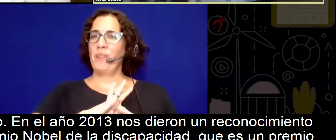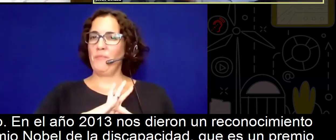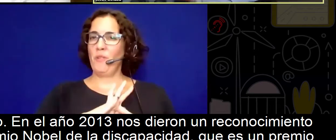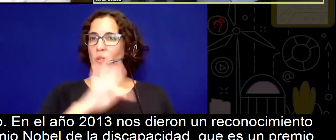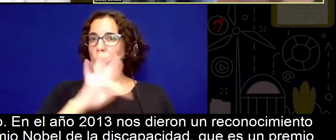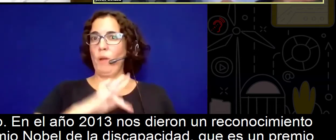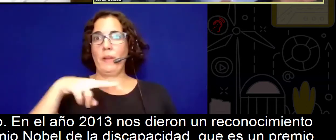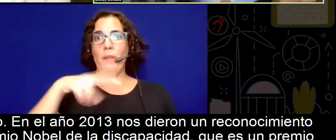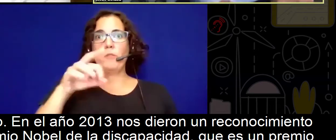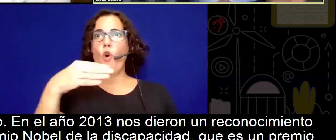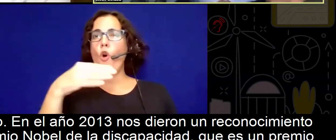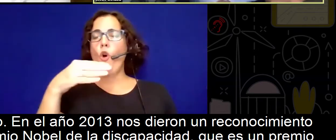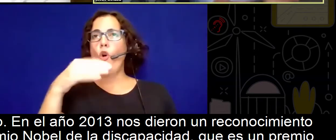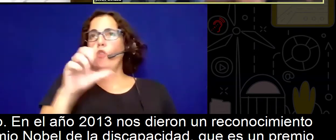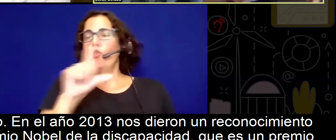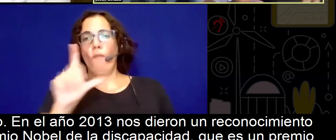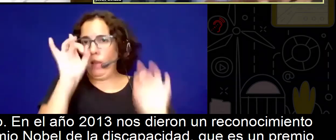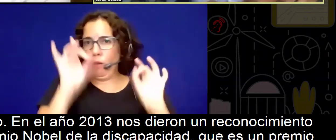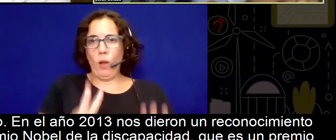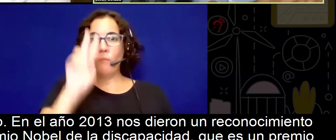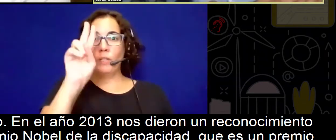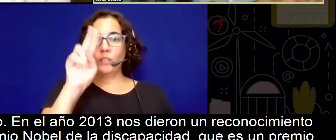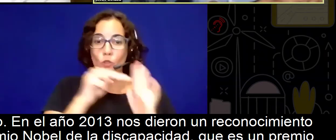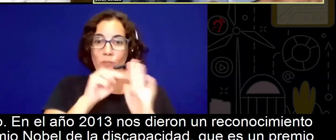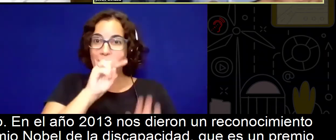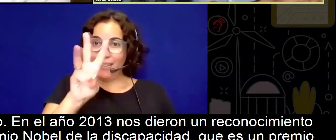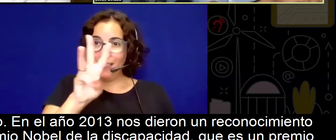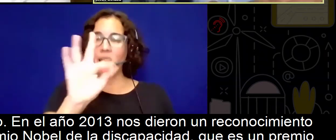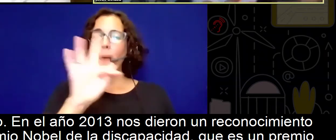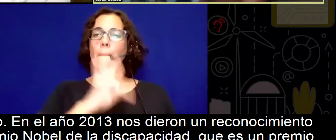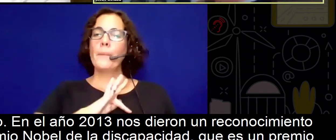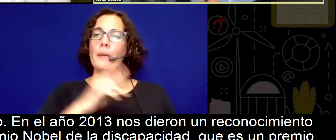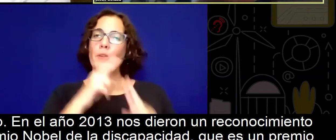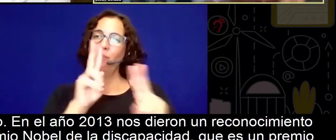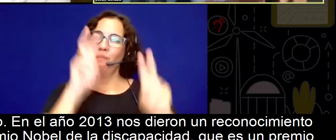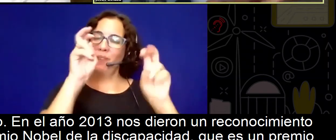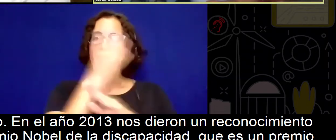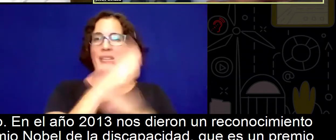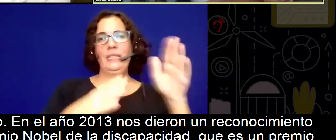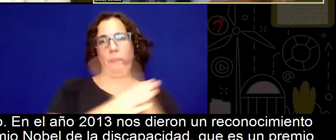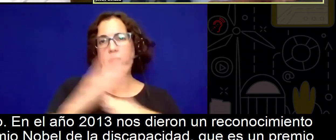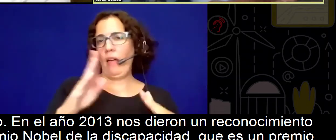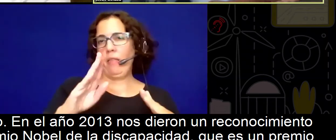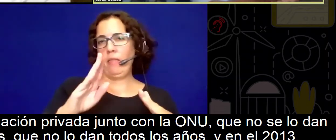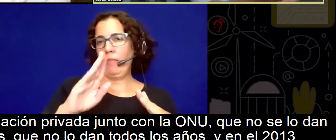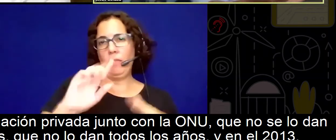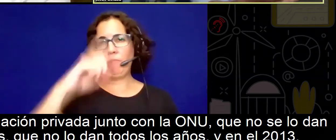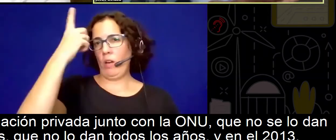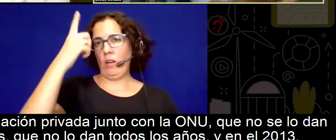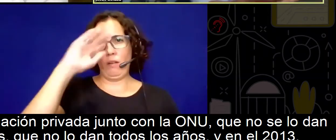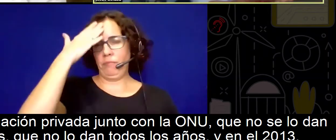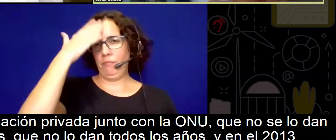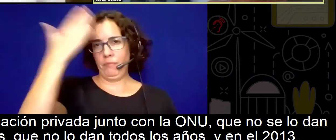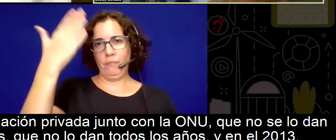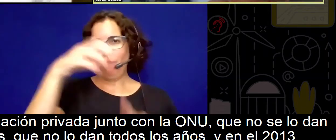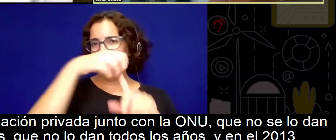se han dado los premios Nobel estos días, pues en el año 2013 nos dieron lo que sería el premio Nobel de la discapacidad, ¿no?, que es un premio, el premio Franklin Delano Roosevelt,